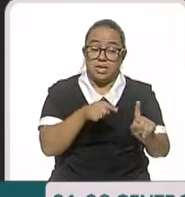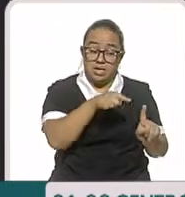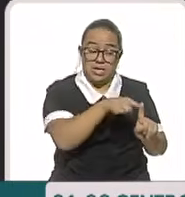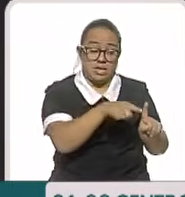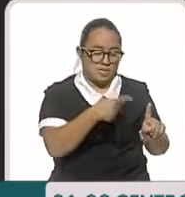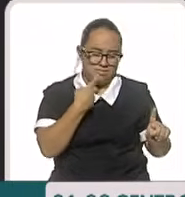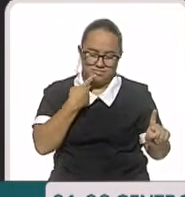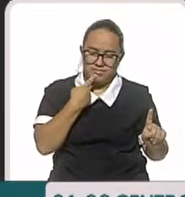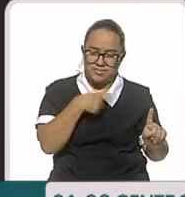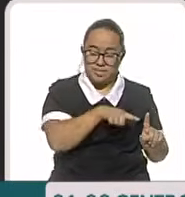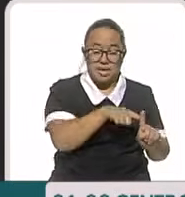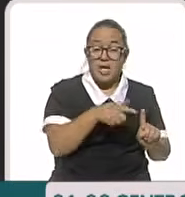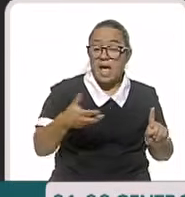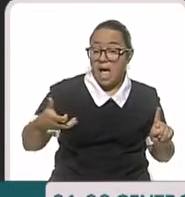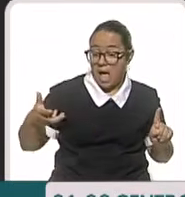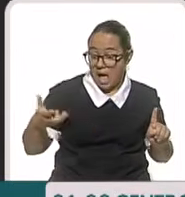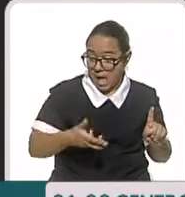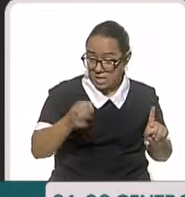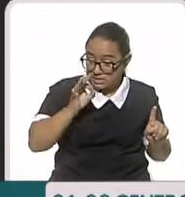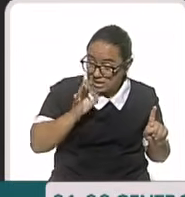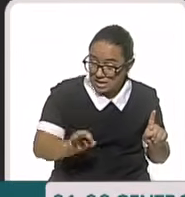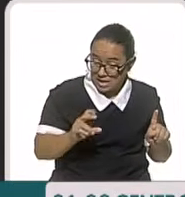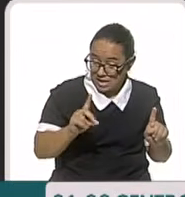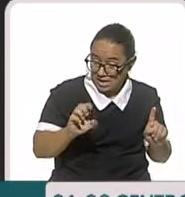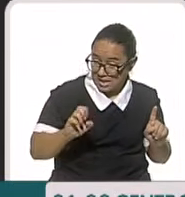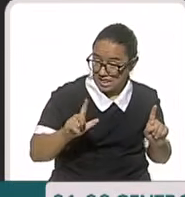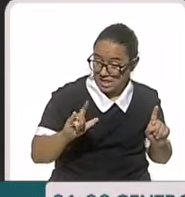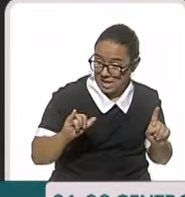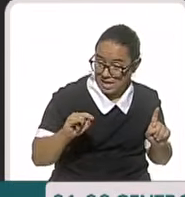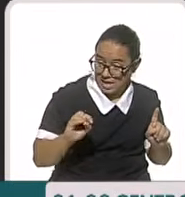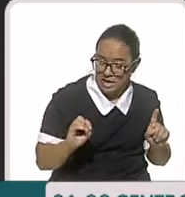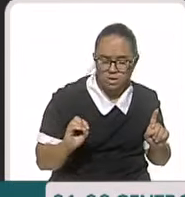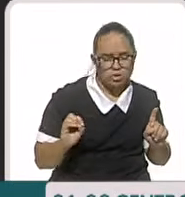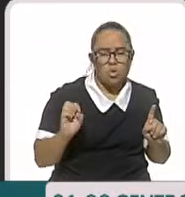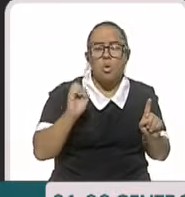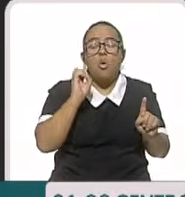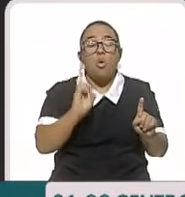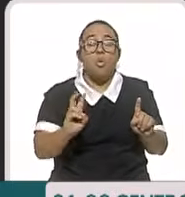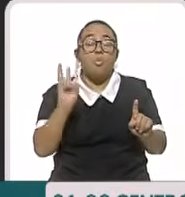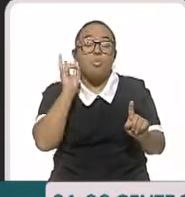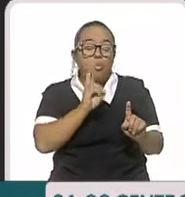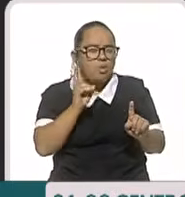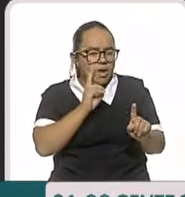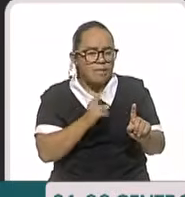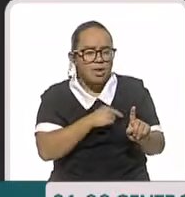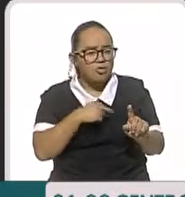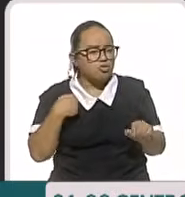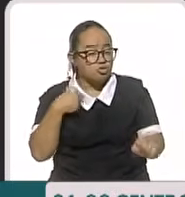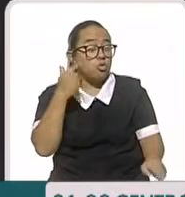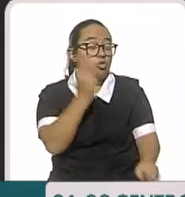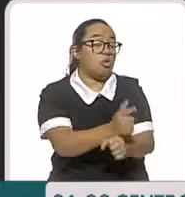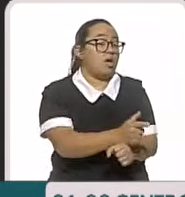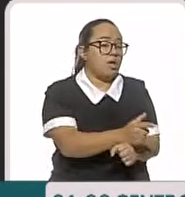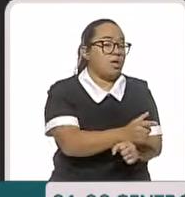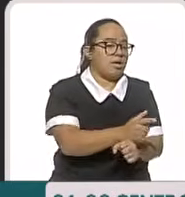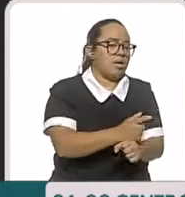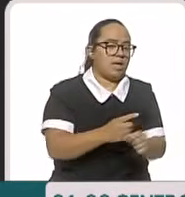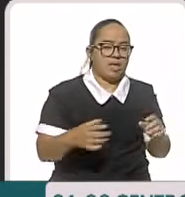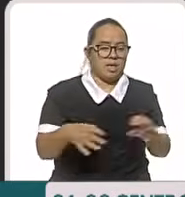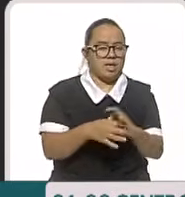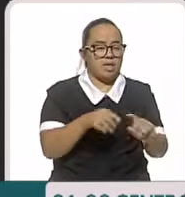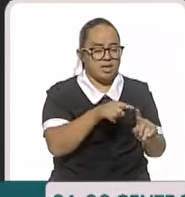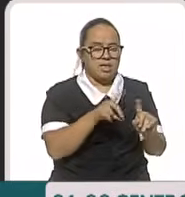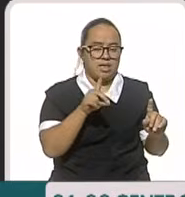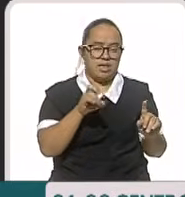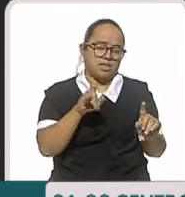personaje acusado cometió necesariamente el delito, digamos, o que tengan un elemento que infraganti lo relacione con